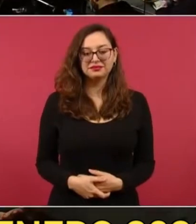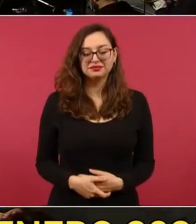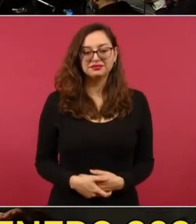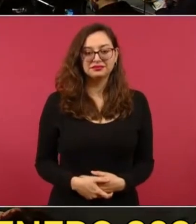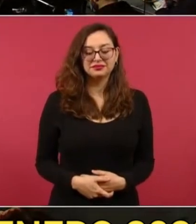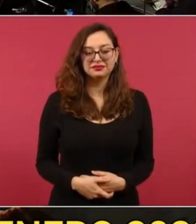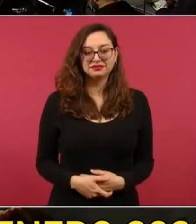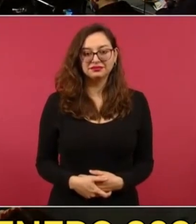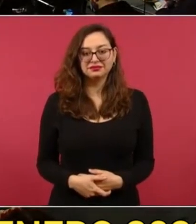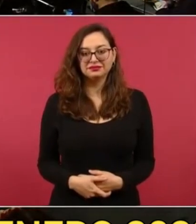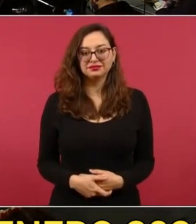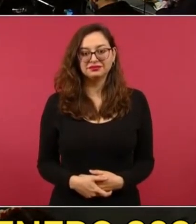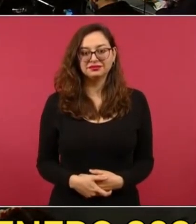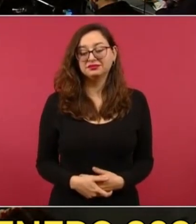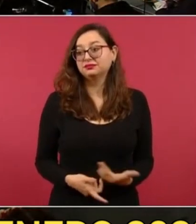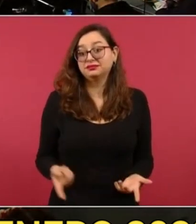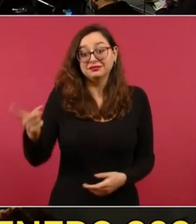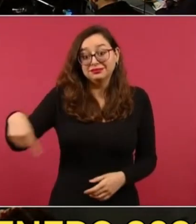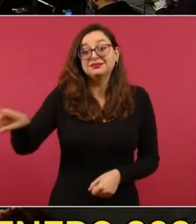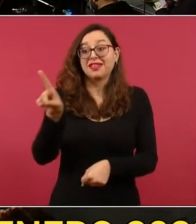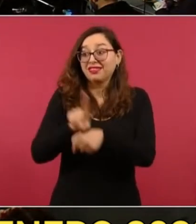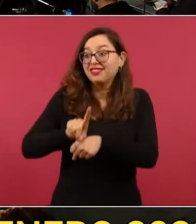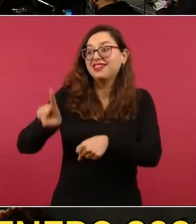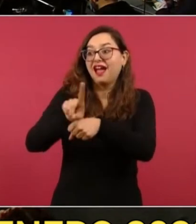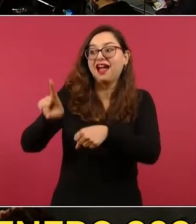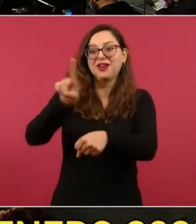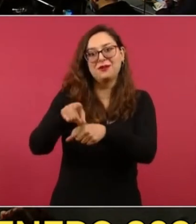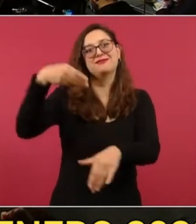y son los que todos los días usan el metro.